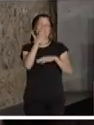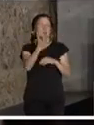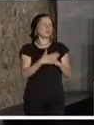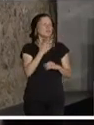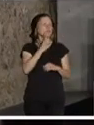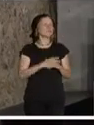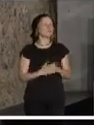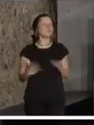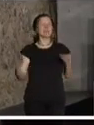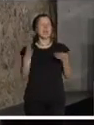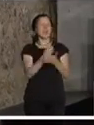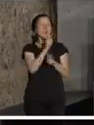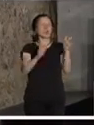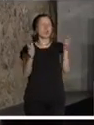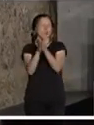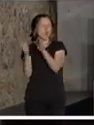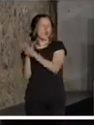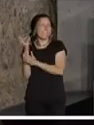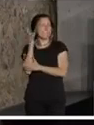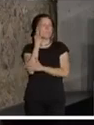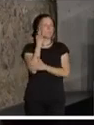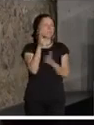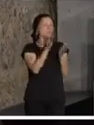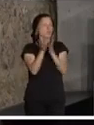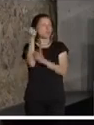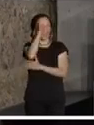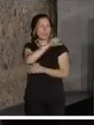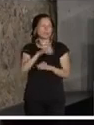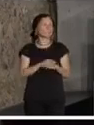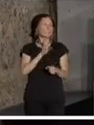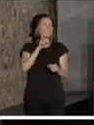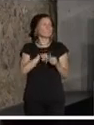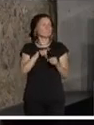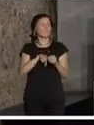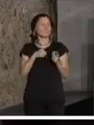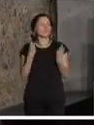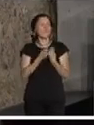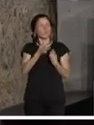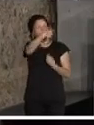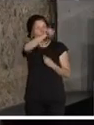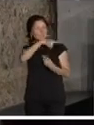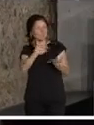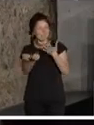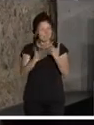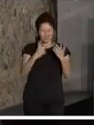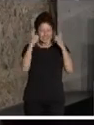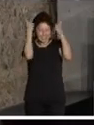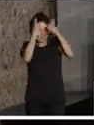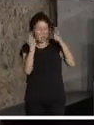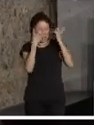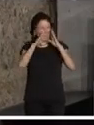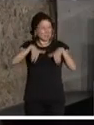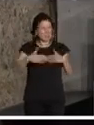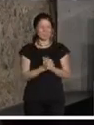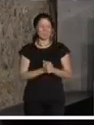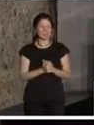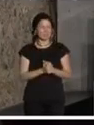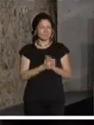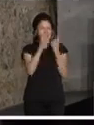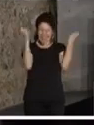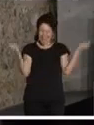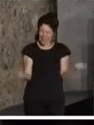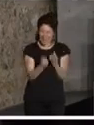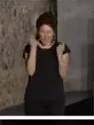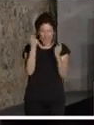a todas las compañeras y compañeros militantes que con vuestras manos con vuestro esfuerzo sacáis adelante Cada